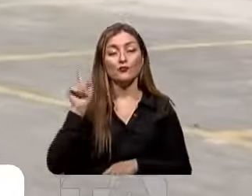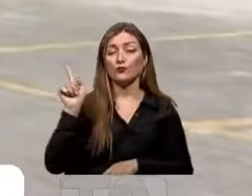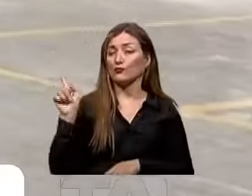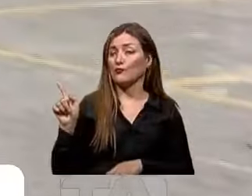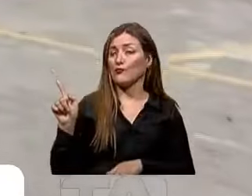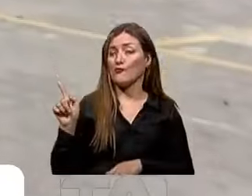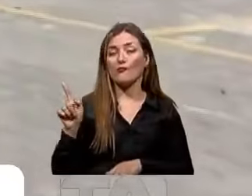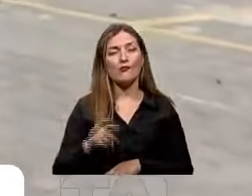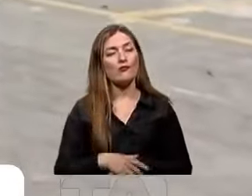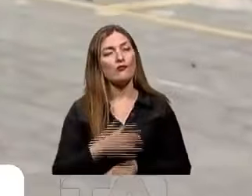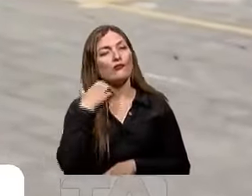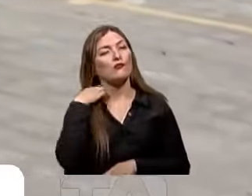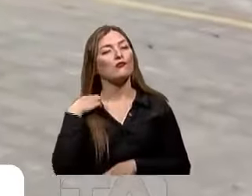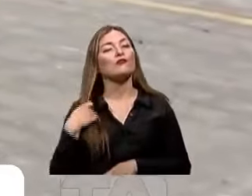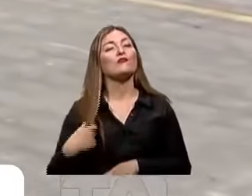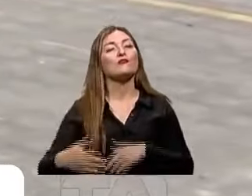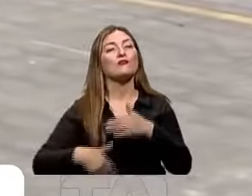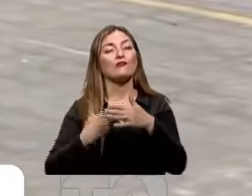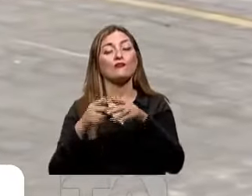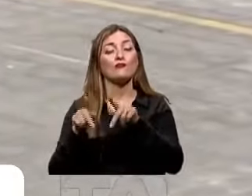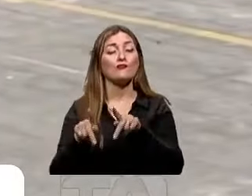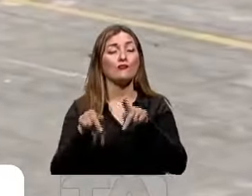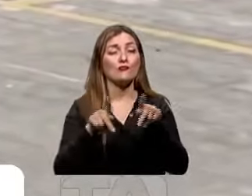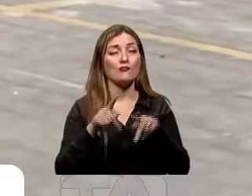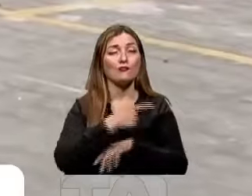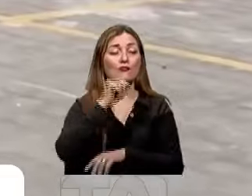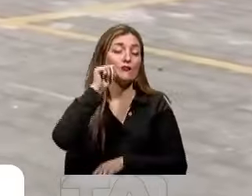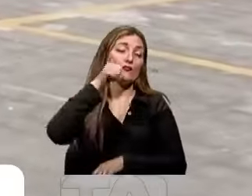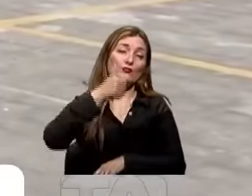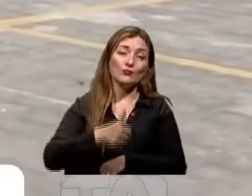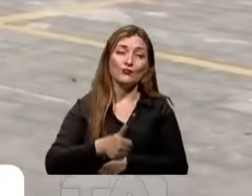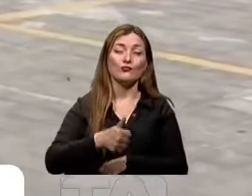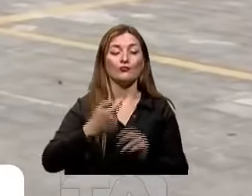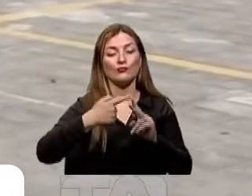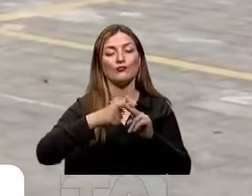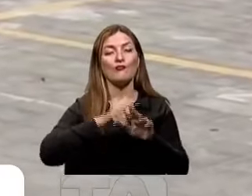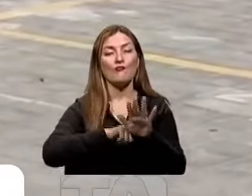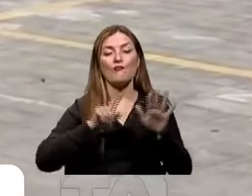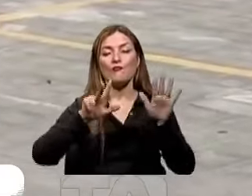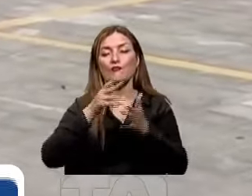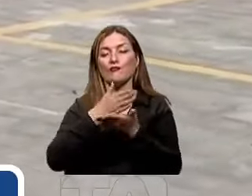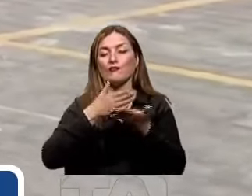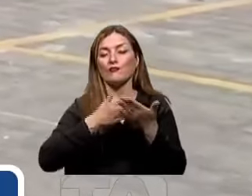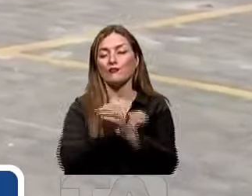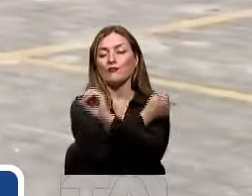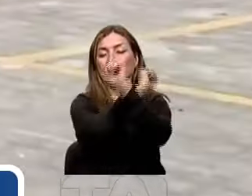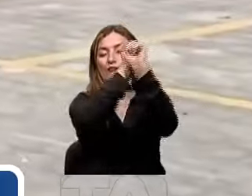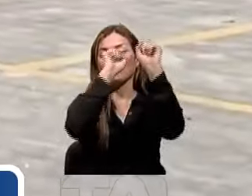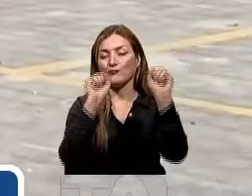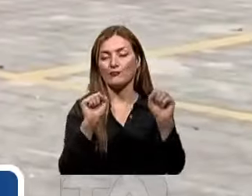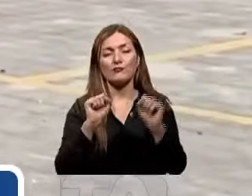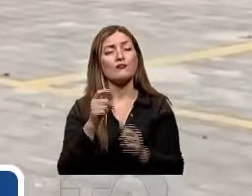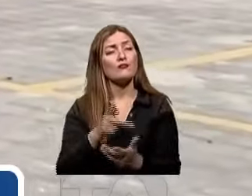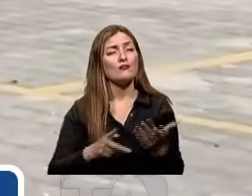có ya todo se está Armando ya se están preparando para el día de mañana que inicia a las 88:30 de la mañana y que espera recibir